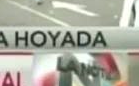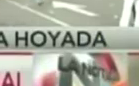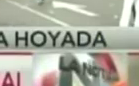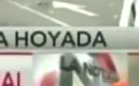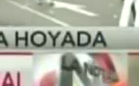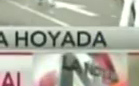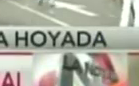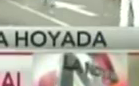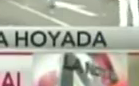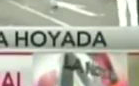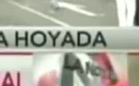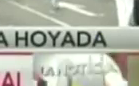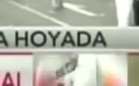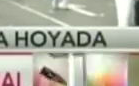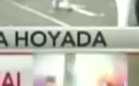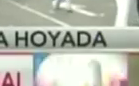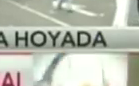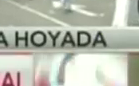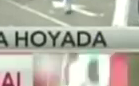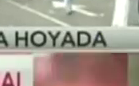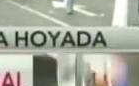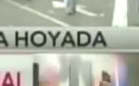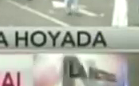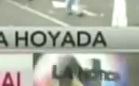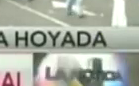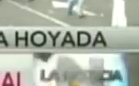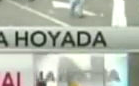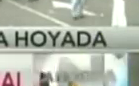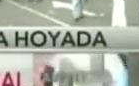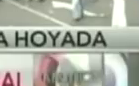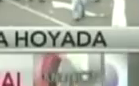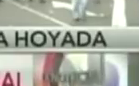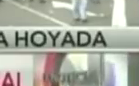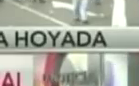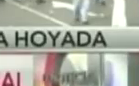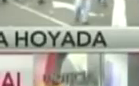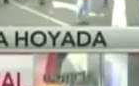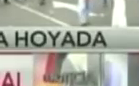Se reinicia la sesión.